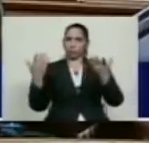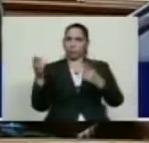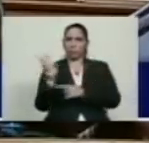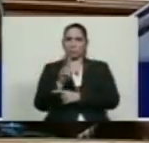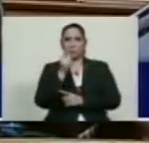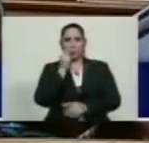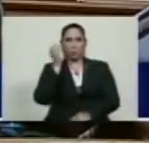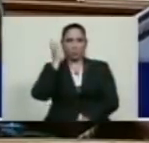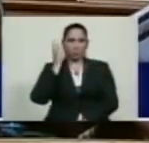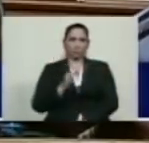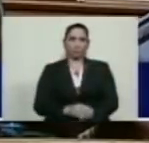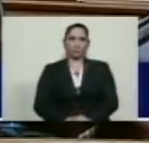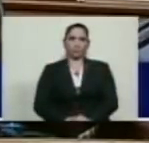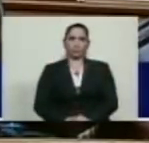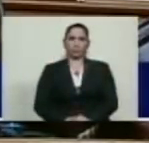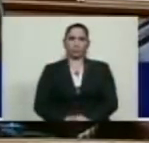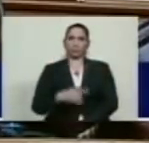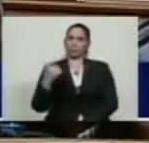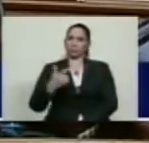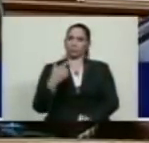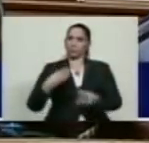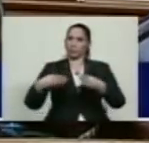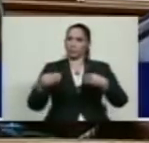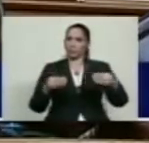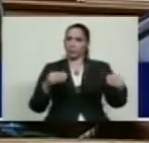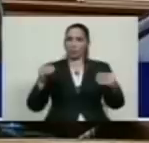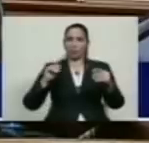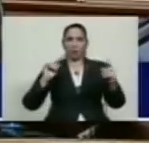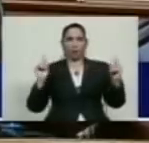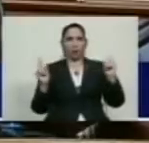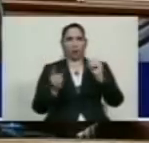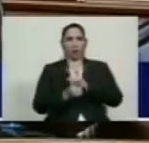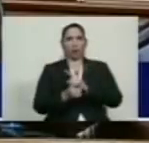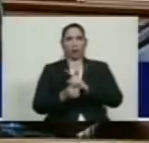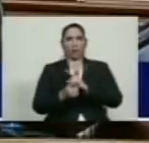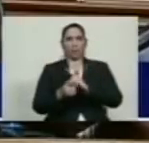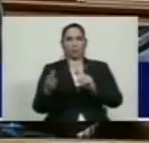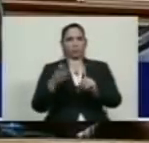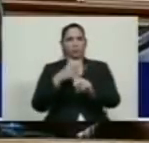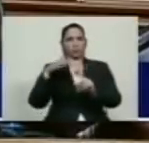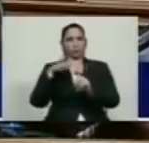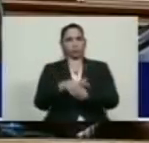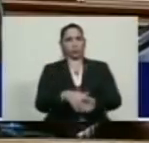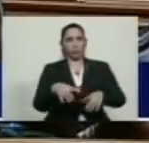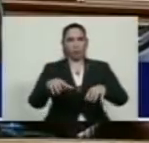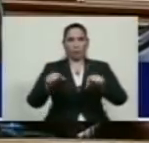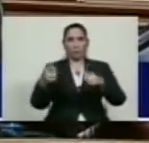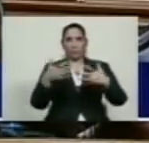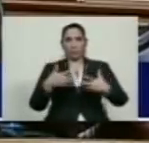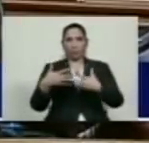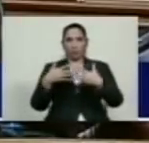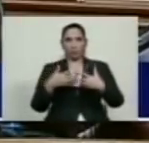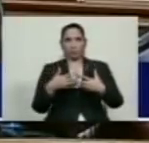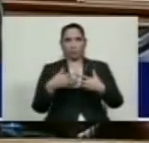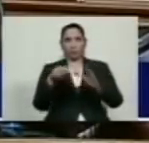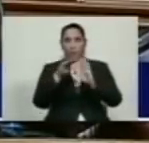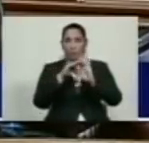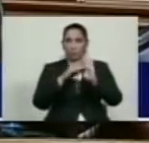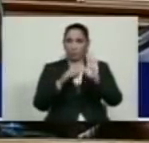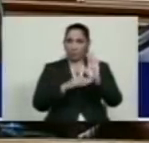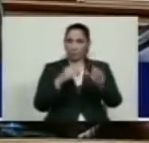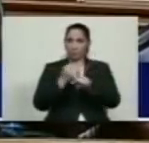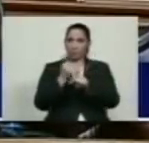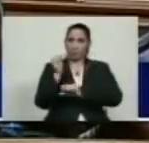venezolanas por edificar un modelo alternativo al salvaje capitalismo. Considerando que estas labores en defensa